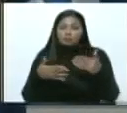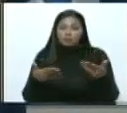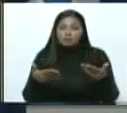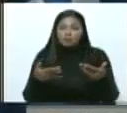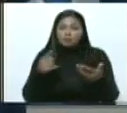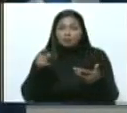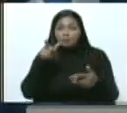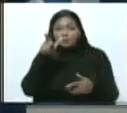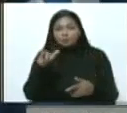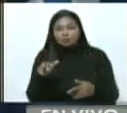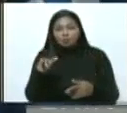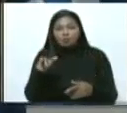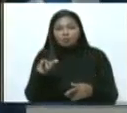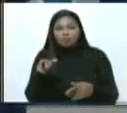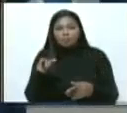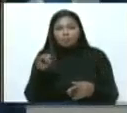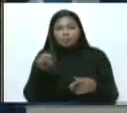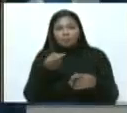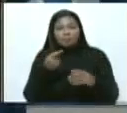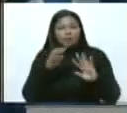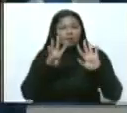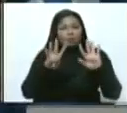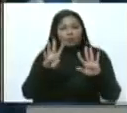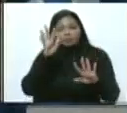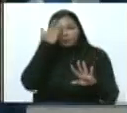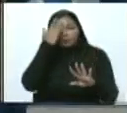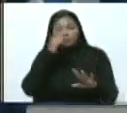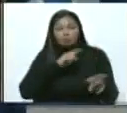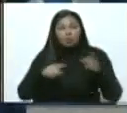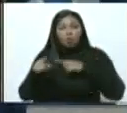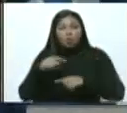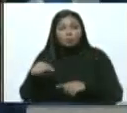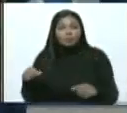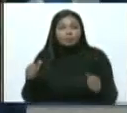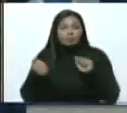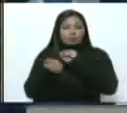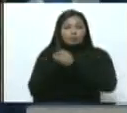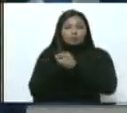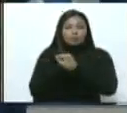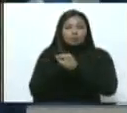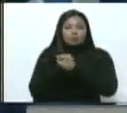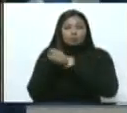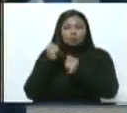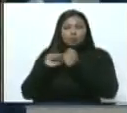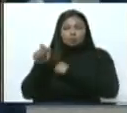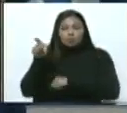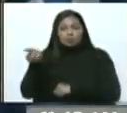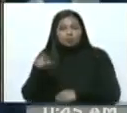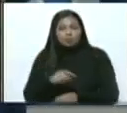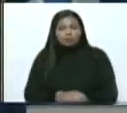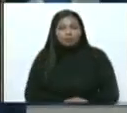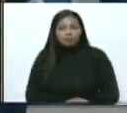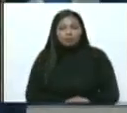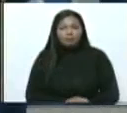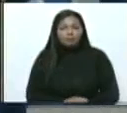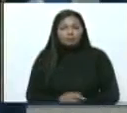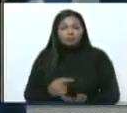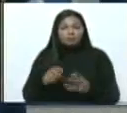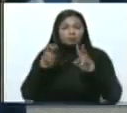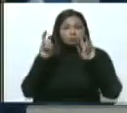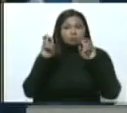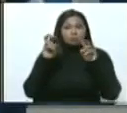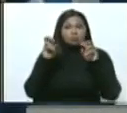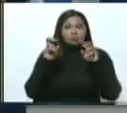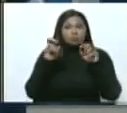este sujeto se le dictó el 9 de febrero una orden de aprehensión en su contra por los delitos de suposición